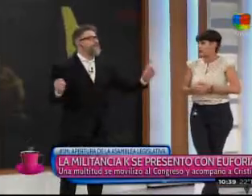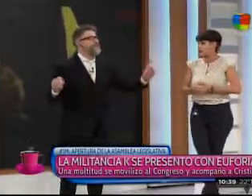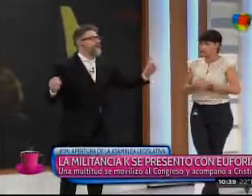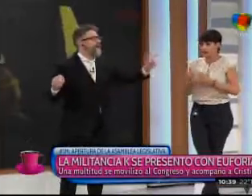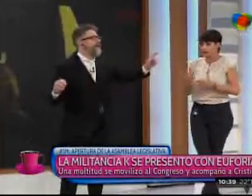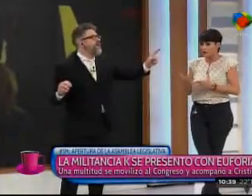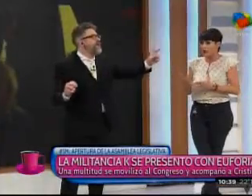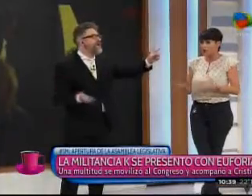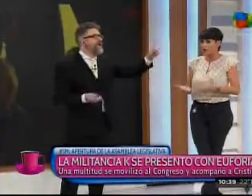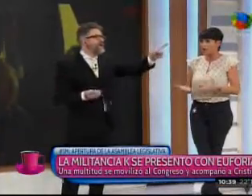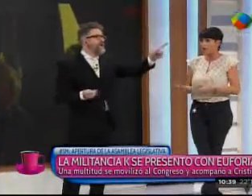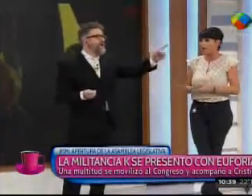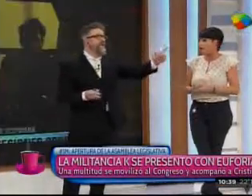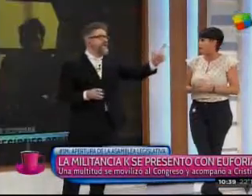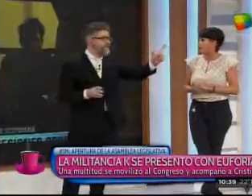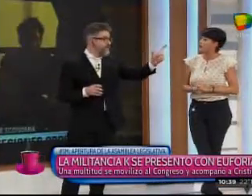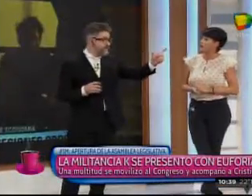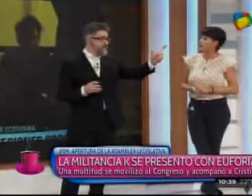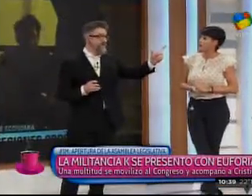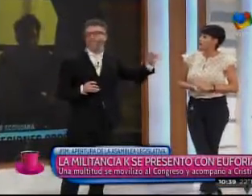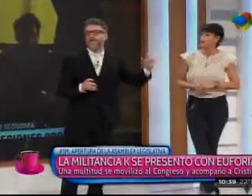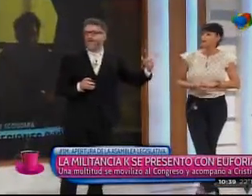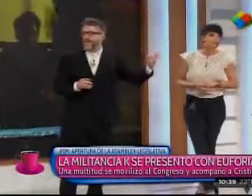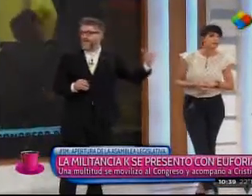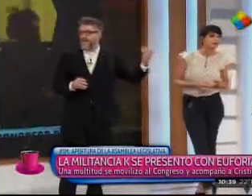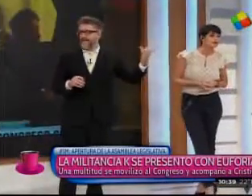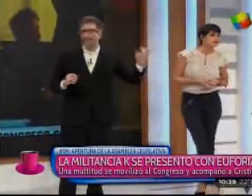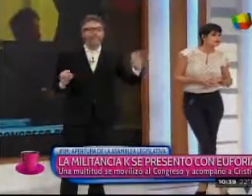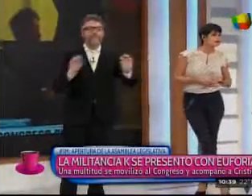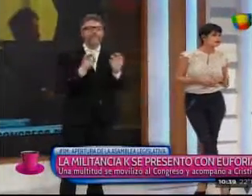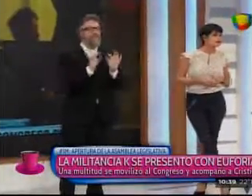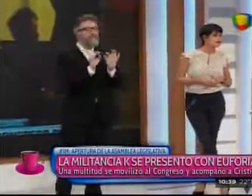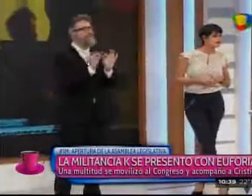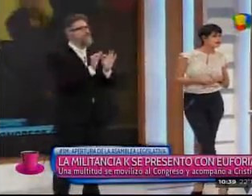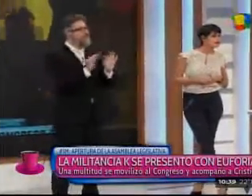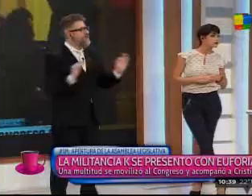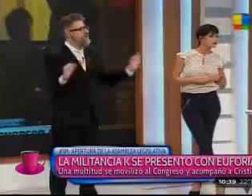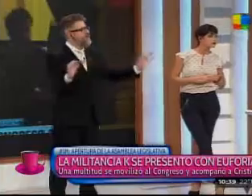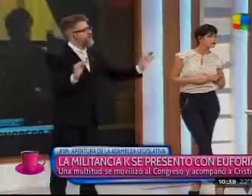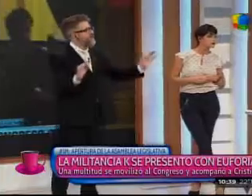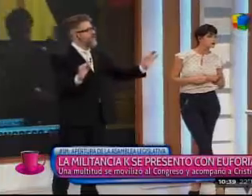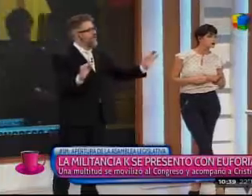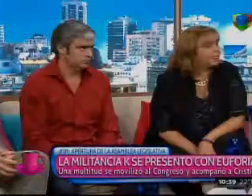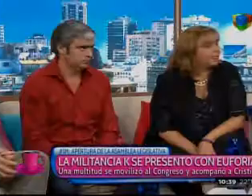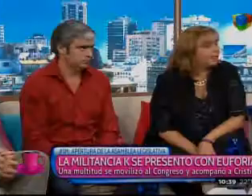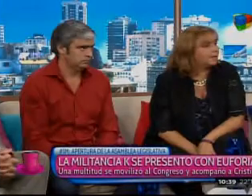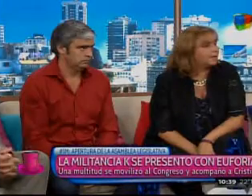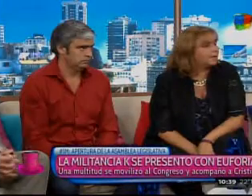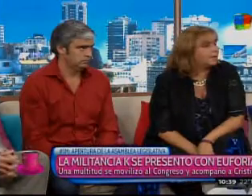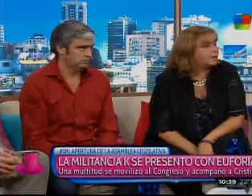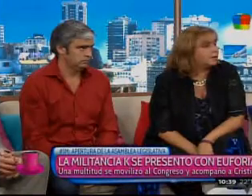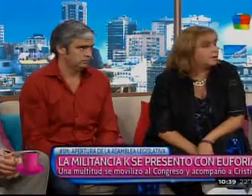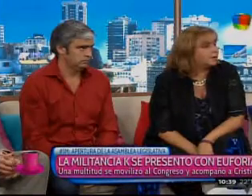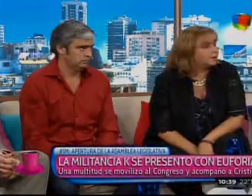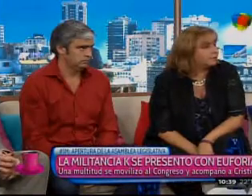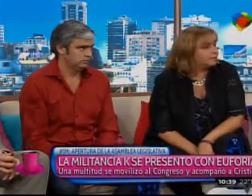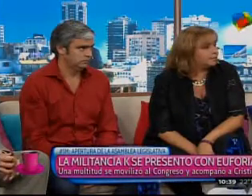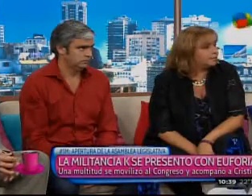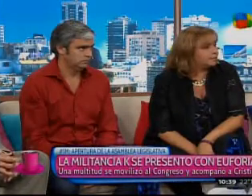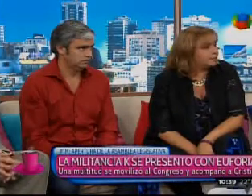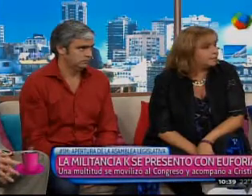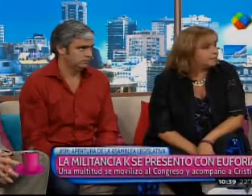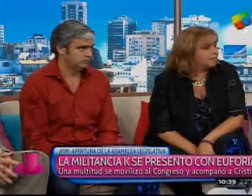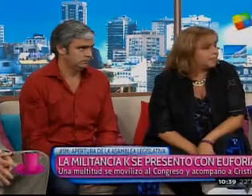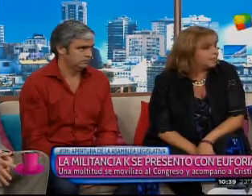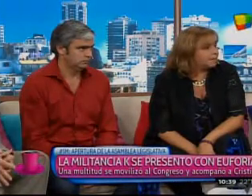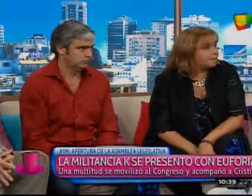nuestra presidenta y era muy importante lo que dijo. Del Partido Escéptico Nacional. Sí. Muy bien. Me parece que esto se resume en algo que la presidenta fue el cierre.